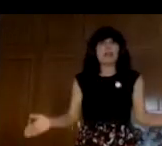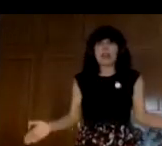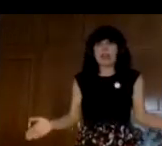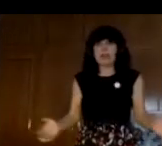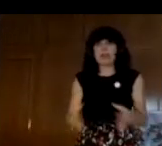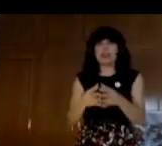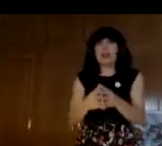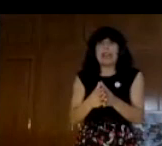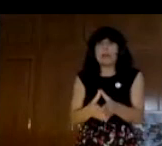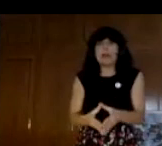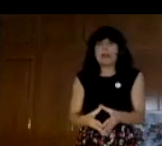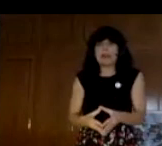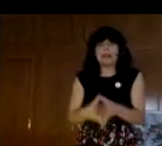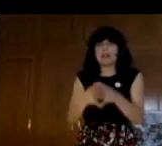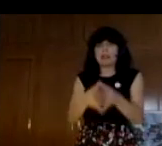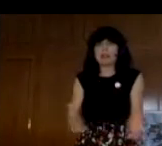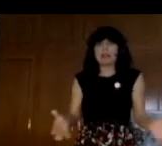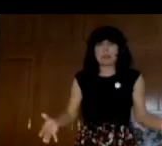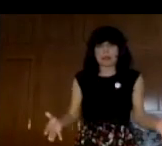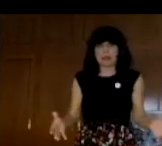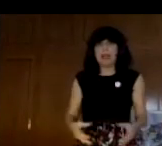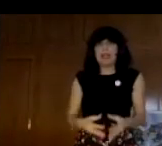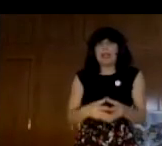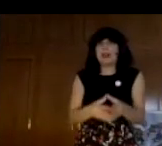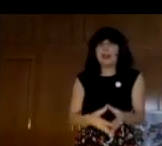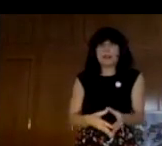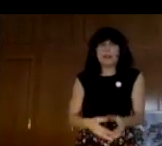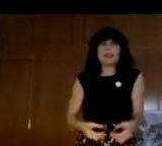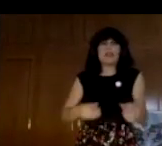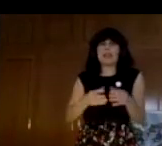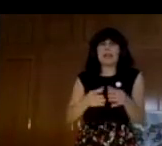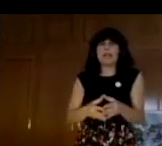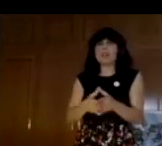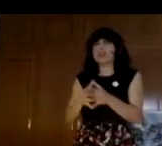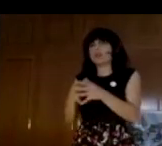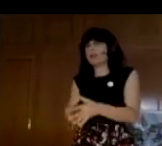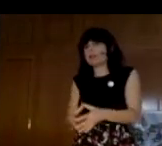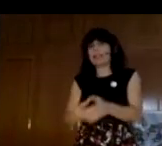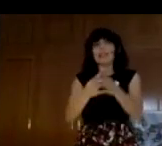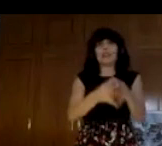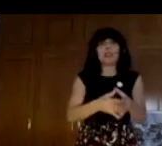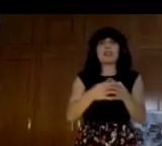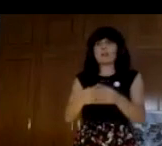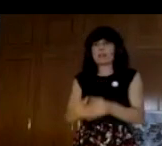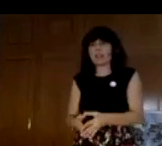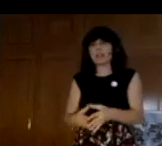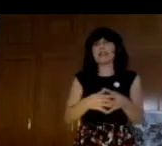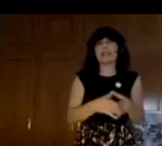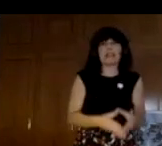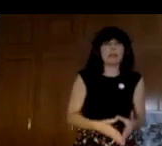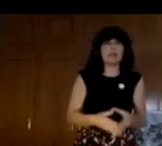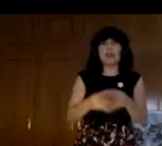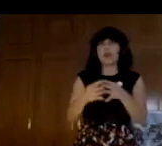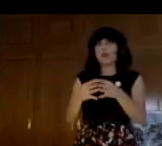que ignorarle porque no, da igual lo que le digamos, no va a cambiar su opinión. Y al lover es con el que hablamos normalmente todas las personas